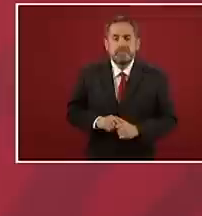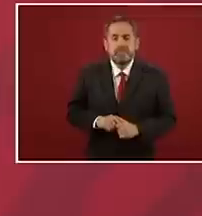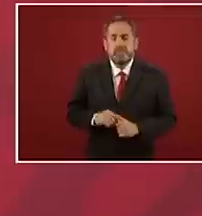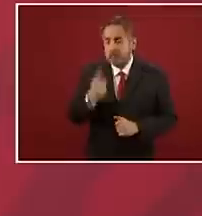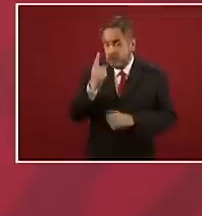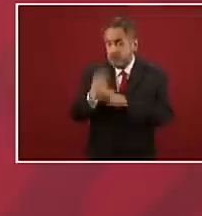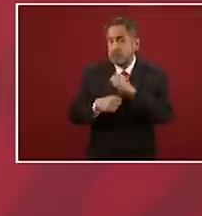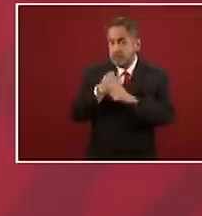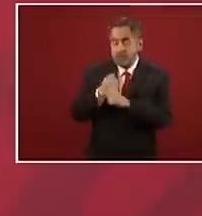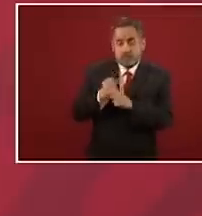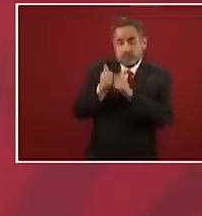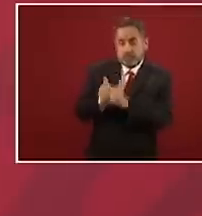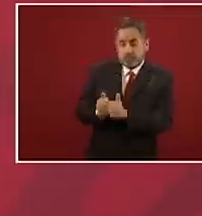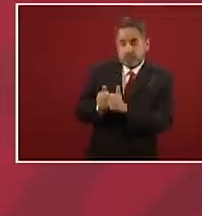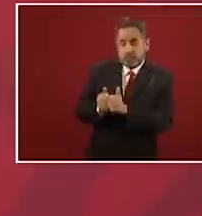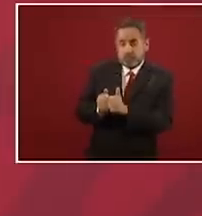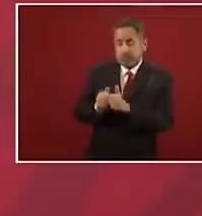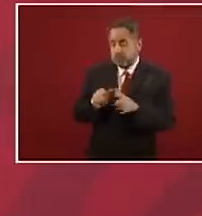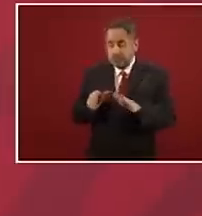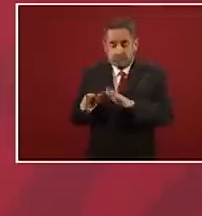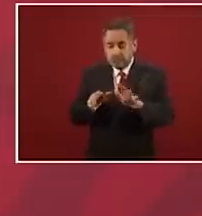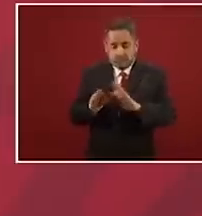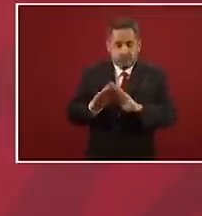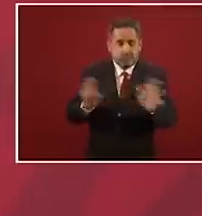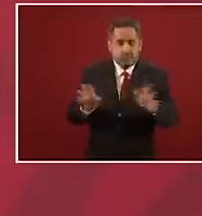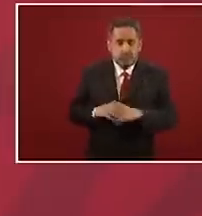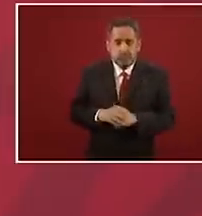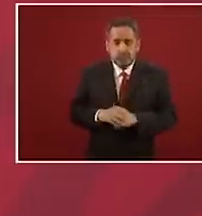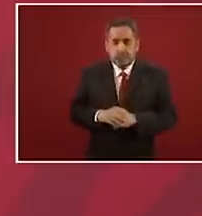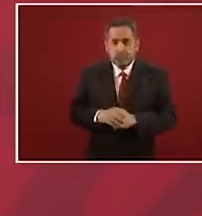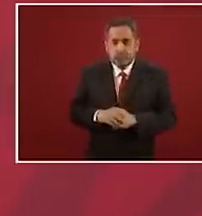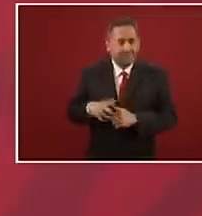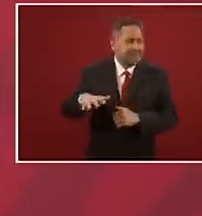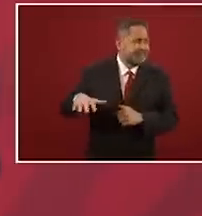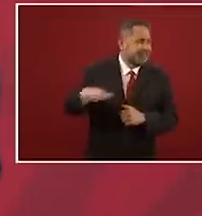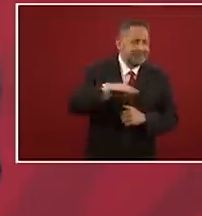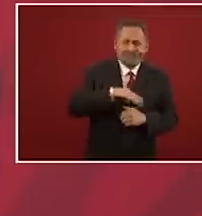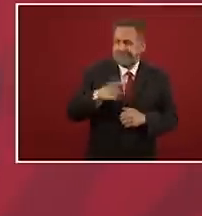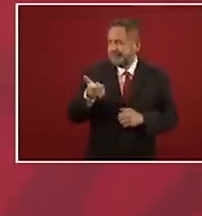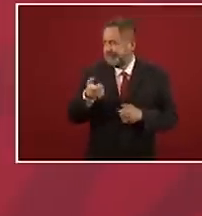Un año estuvo y encontró en bancarrota